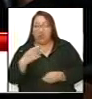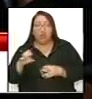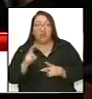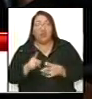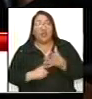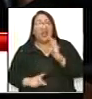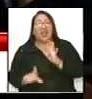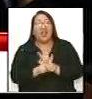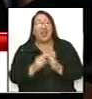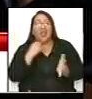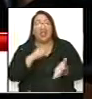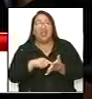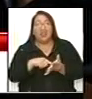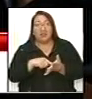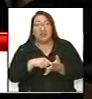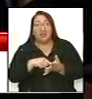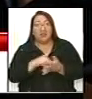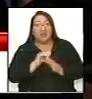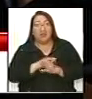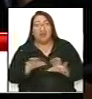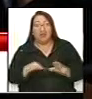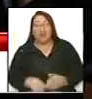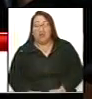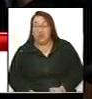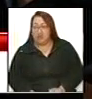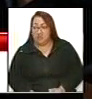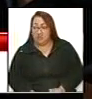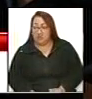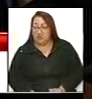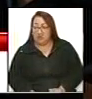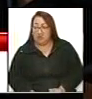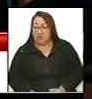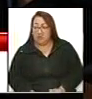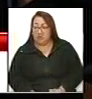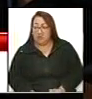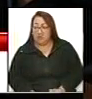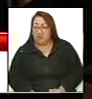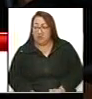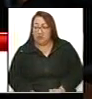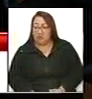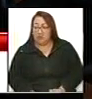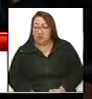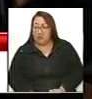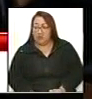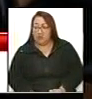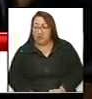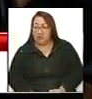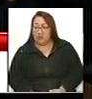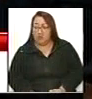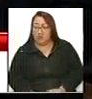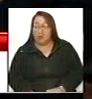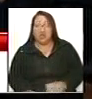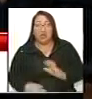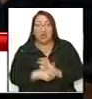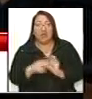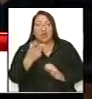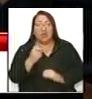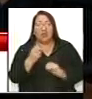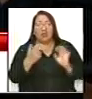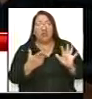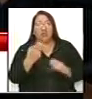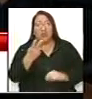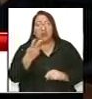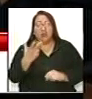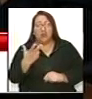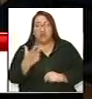ley expresamente lo faculta. Y eso no ha ocurrido así. Uno ve la ley 30823 y dice,